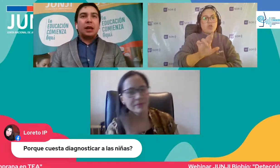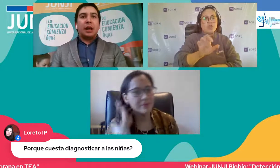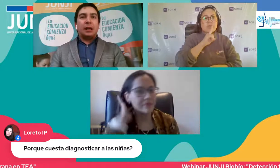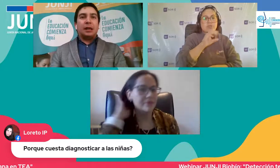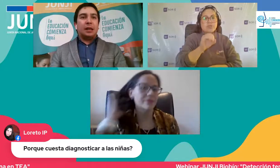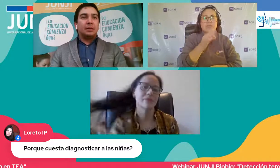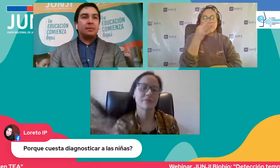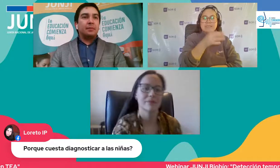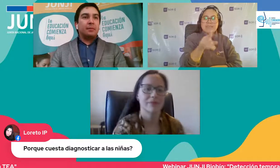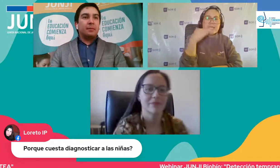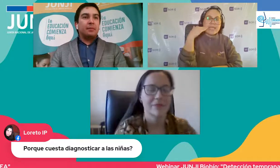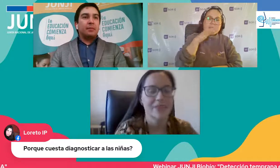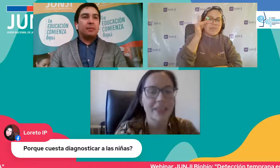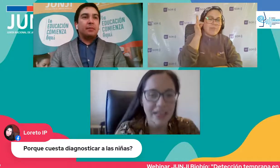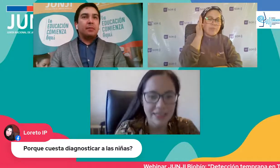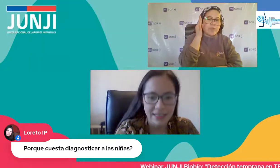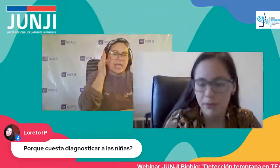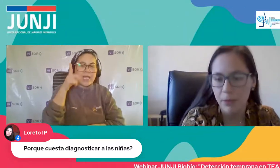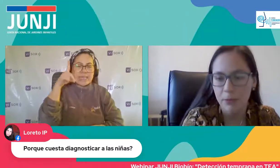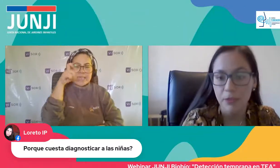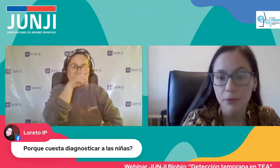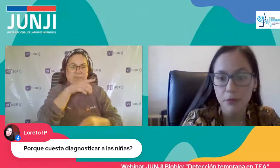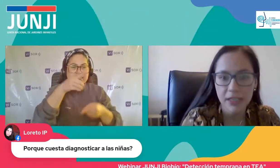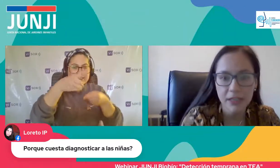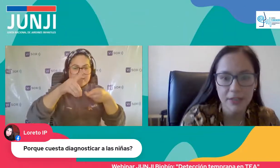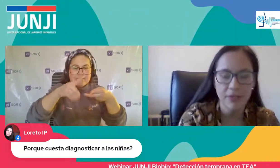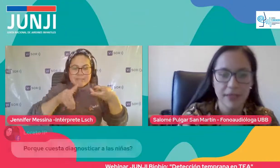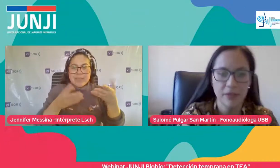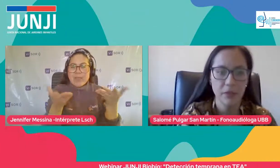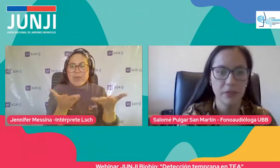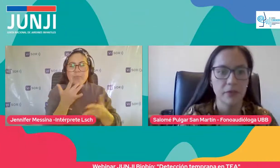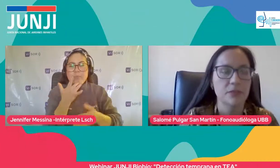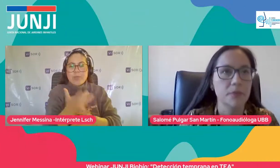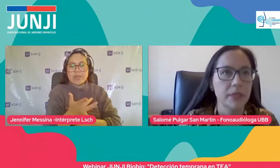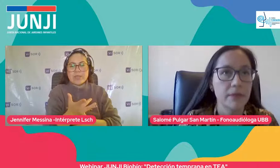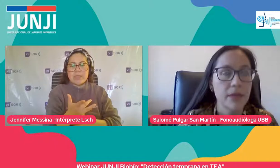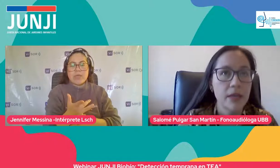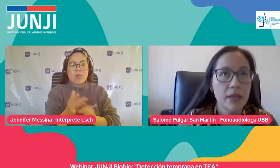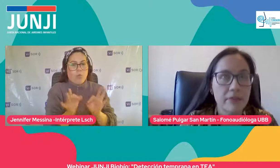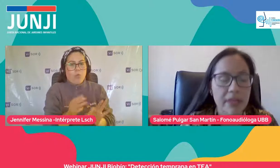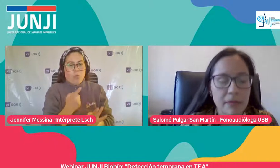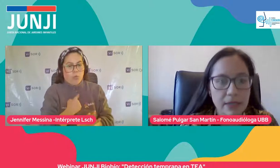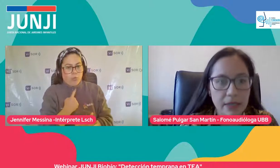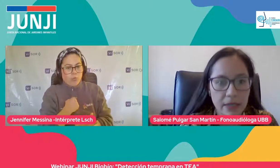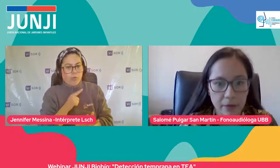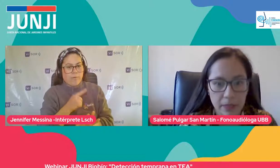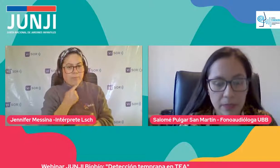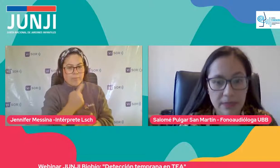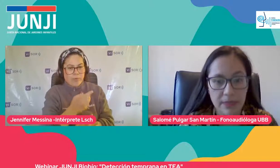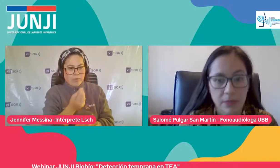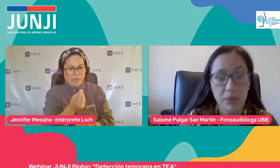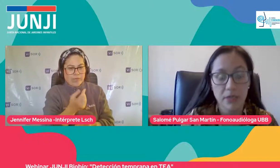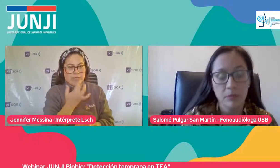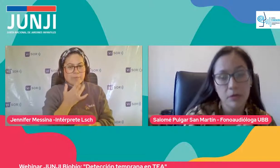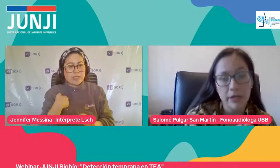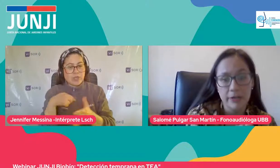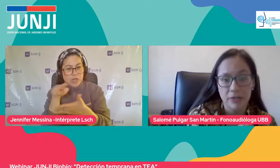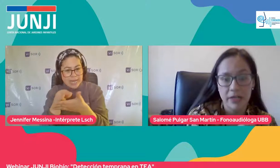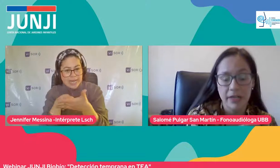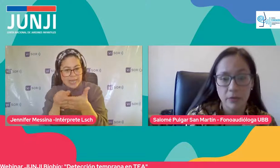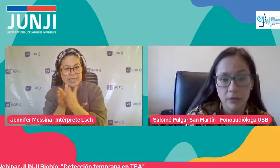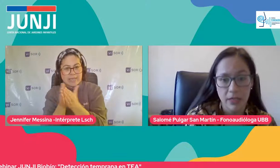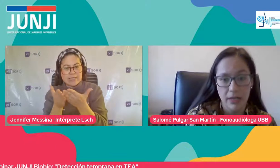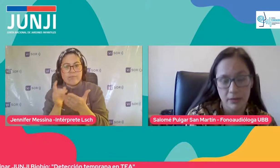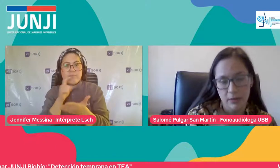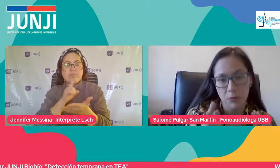Diagnosticar a las niñas? Qué interesante pregunta Justo ayer Estuve leyendo un poquito De eso Porque finalmente Claro ¿Qué pasa? Yo por ejemplo Hago la